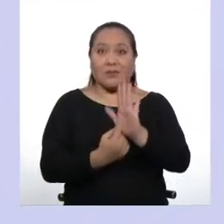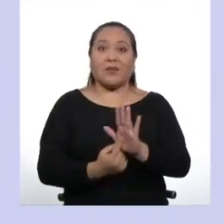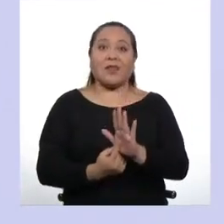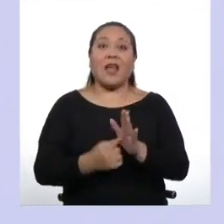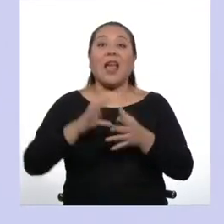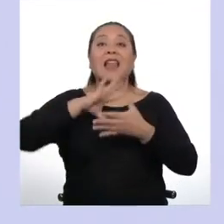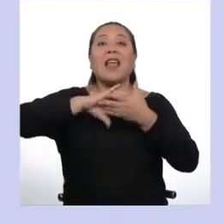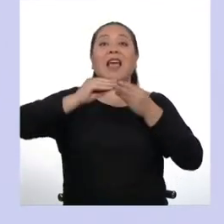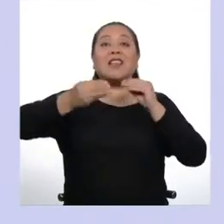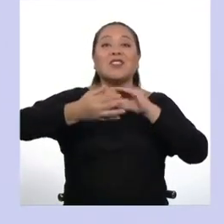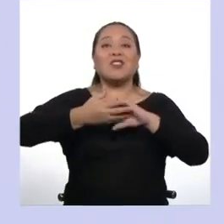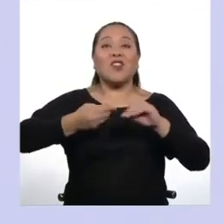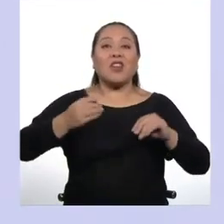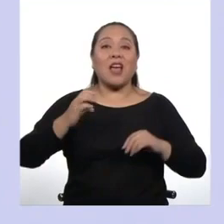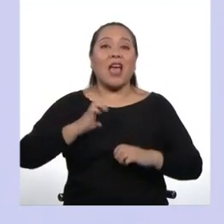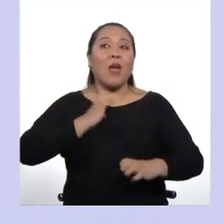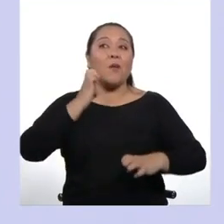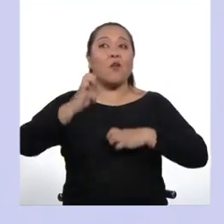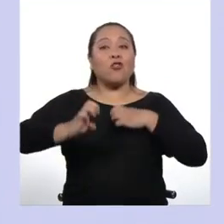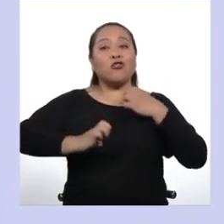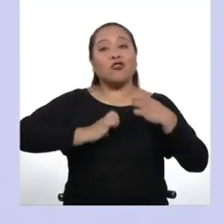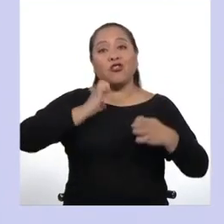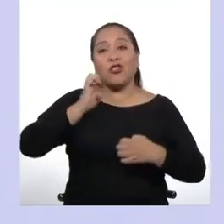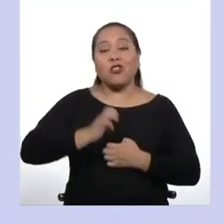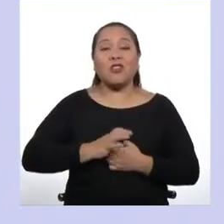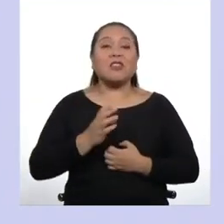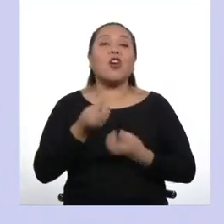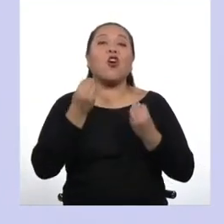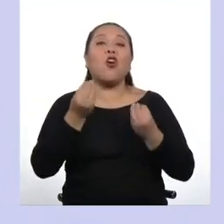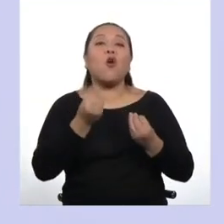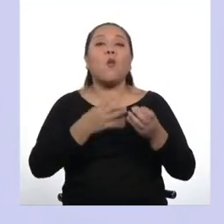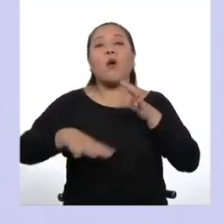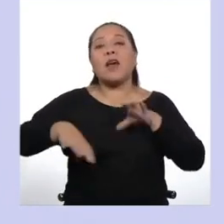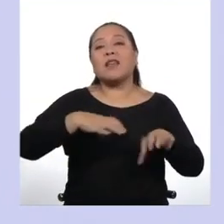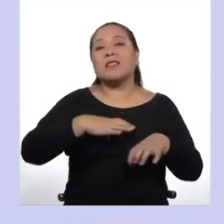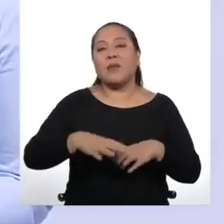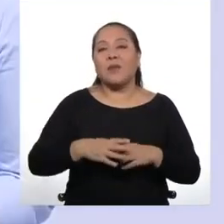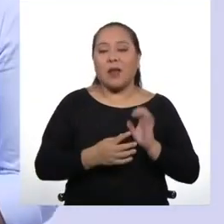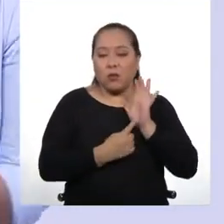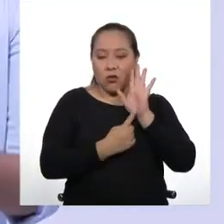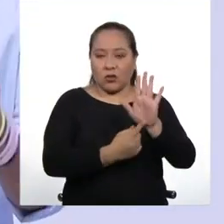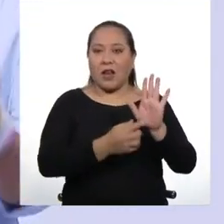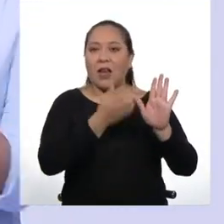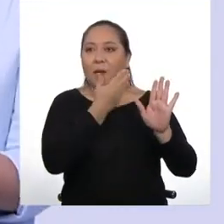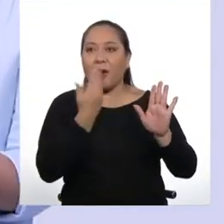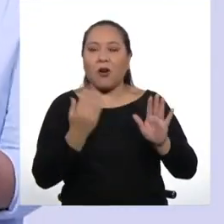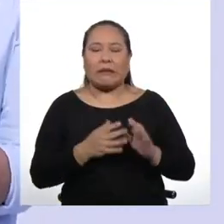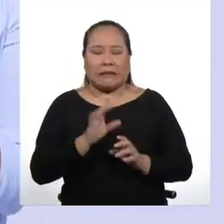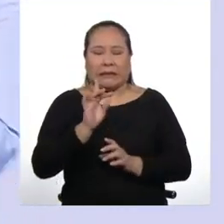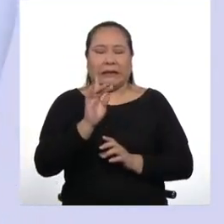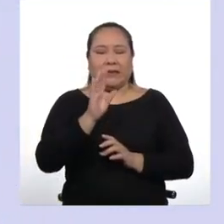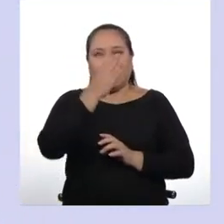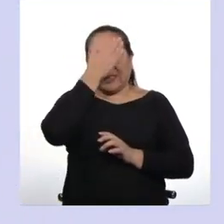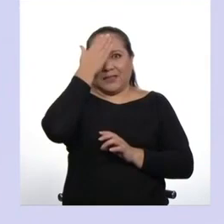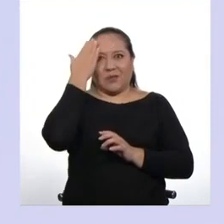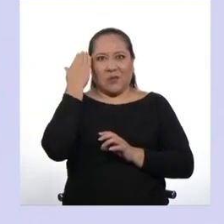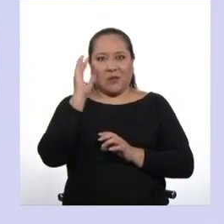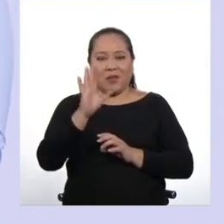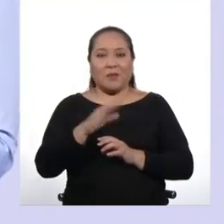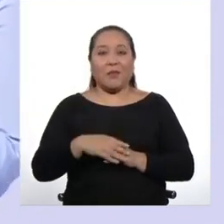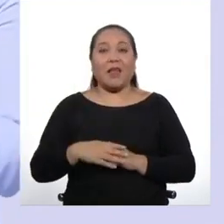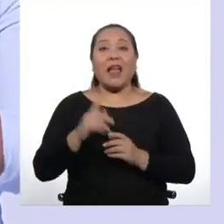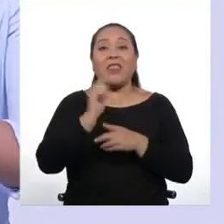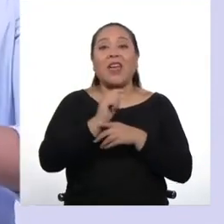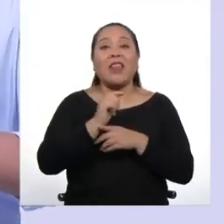historia que hagas las emociones que sientes y lo que puedes hacer para manifestarlas adecuadamente. Ah, casi lo olvido. Para la actividad